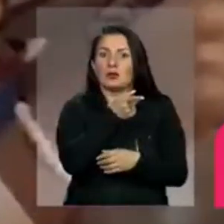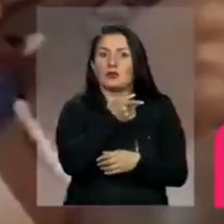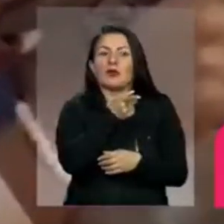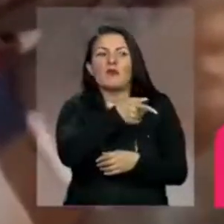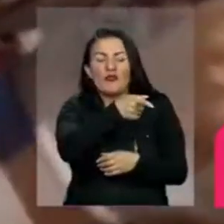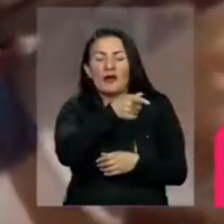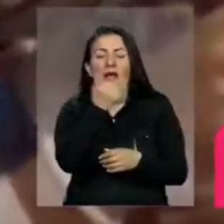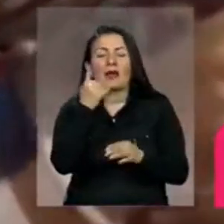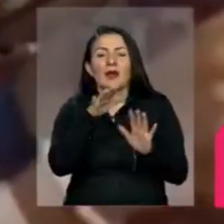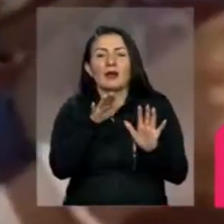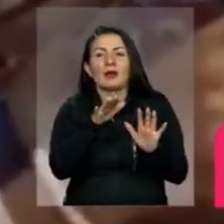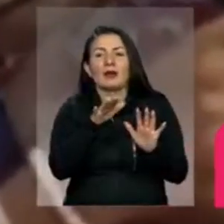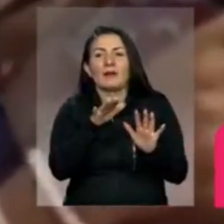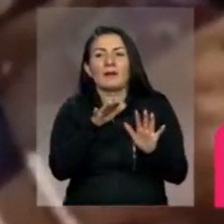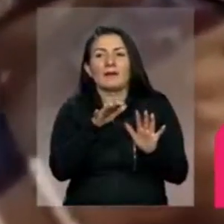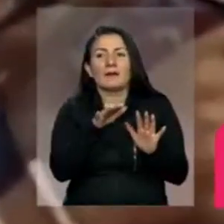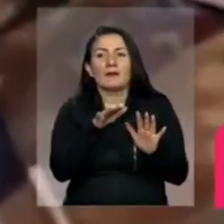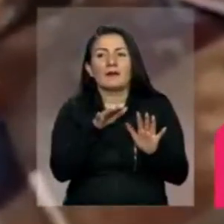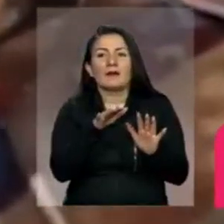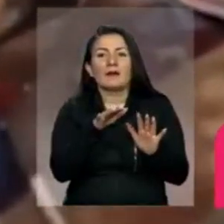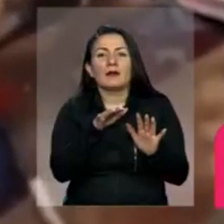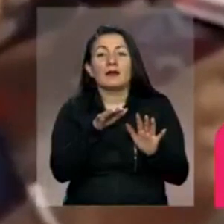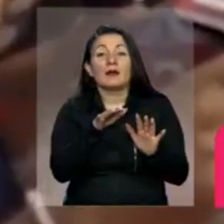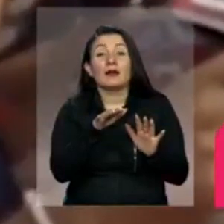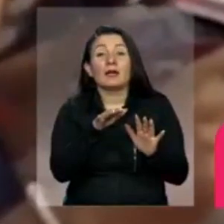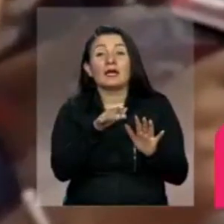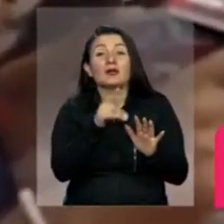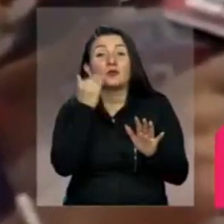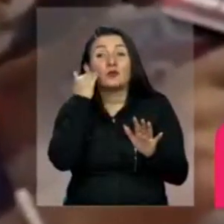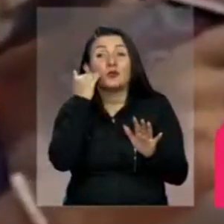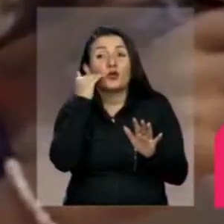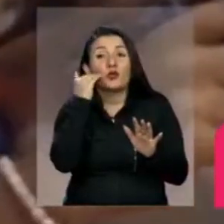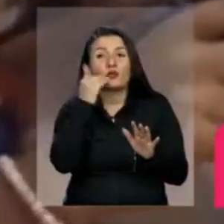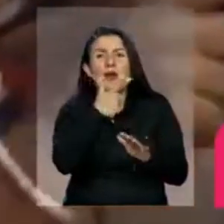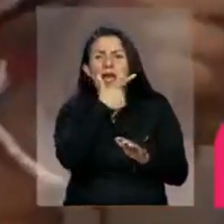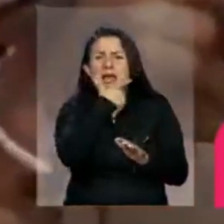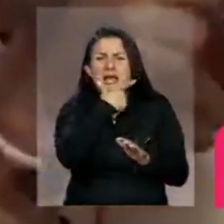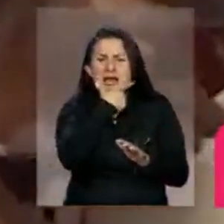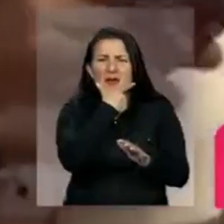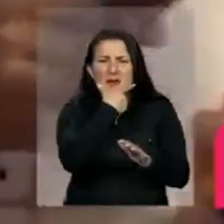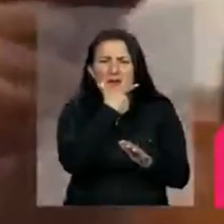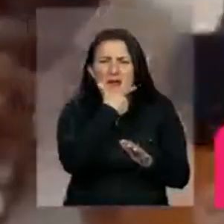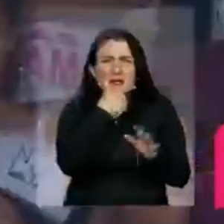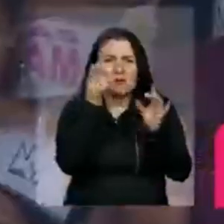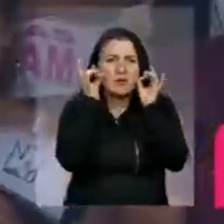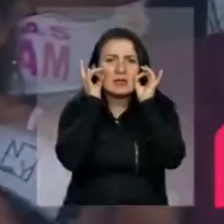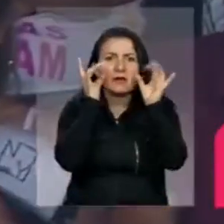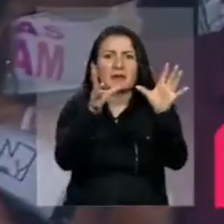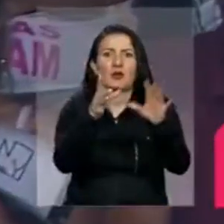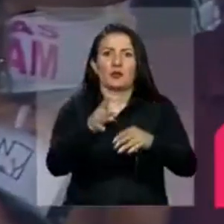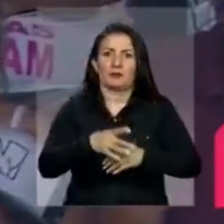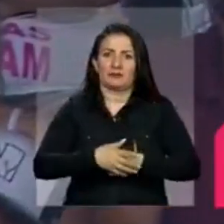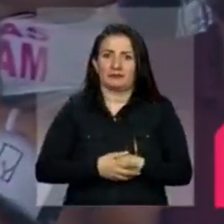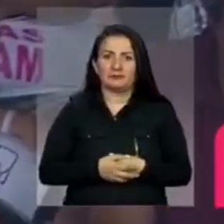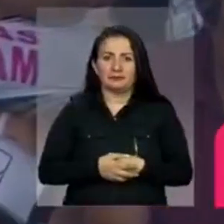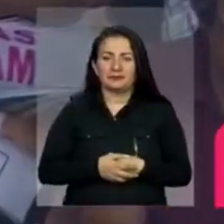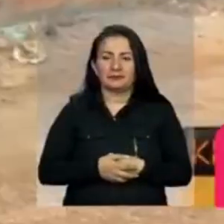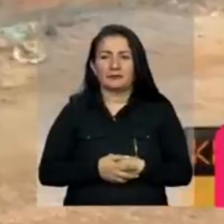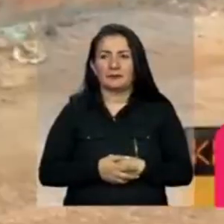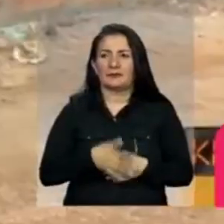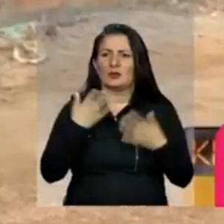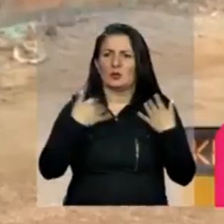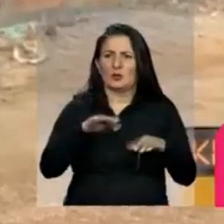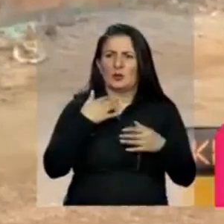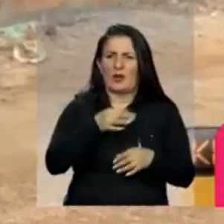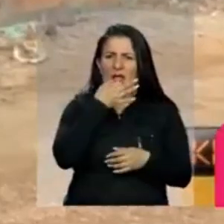fuera de eso, les recuerdo, es un caldo de cultivo del lesbianismo tremendo. Estas declaraciones se convirtieron en un